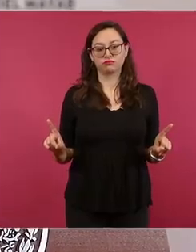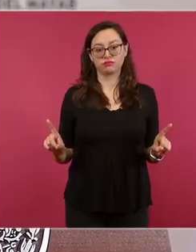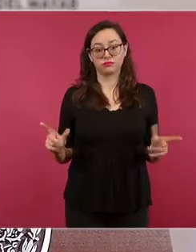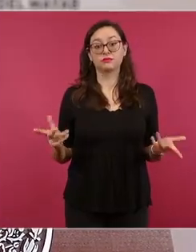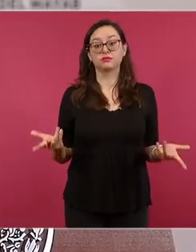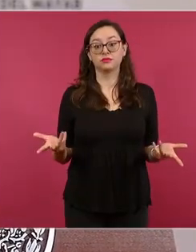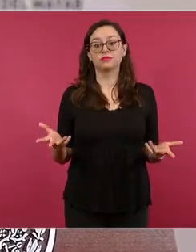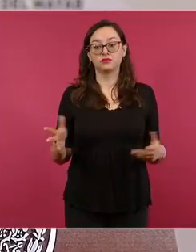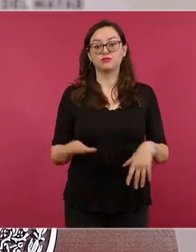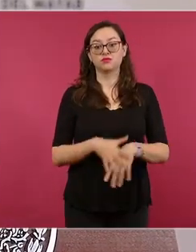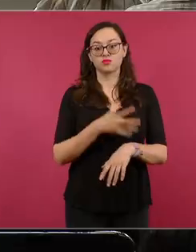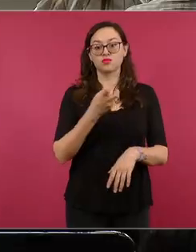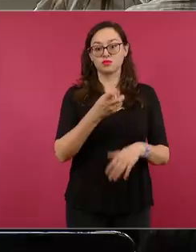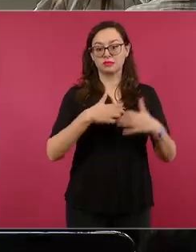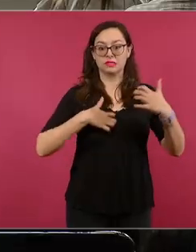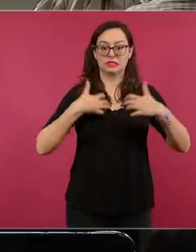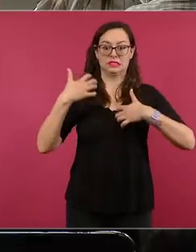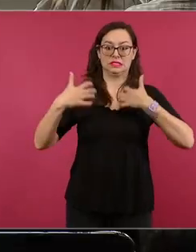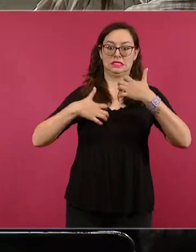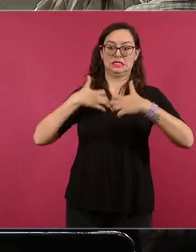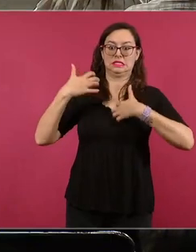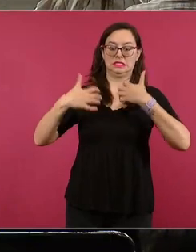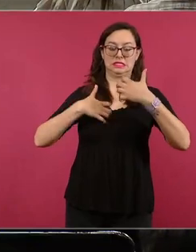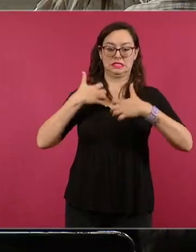Por eso están tan enojados, pues.